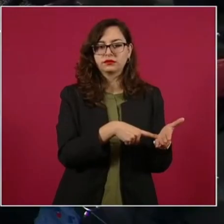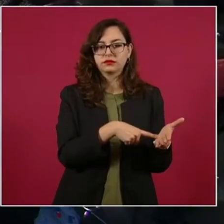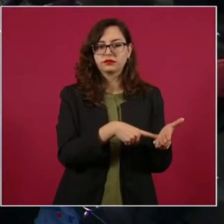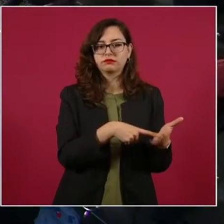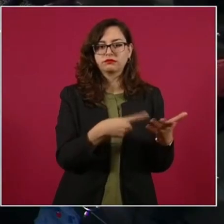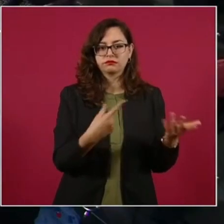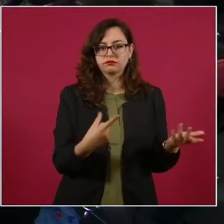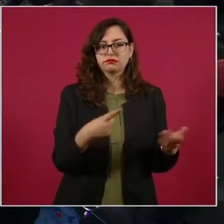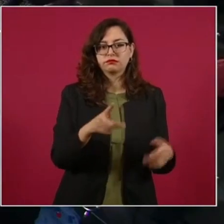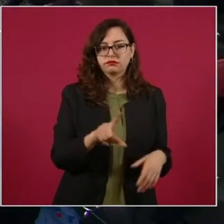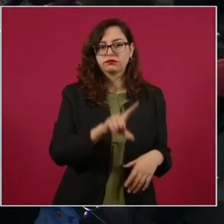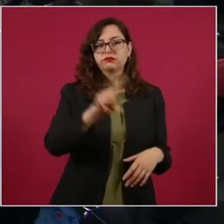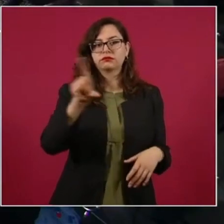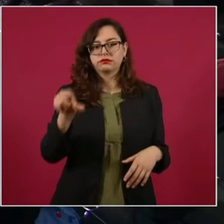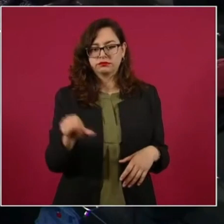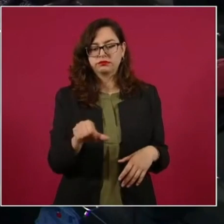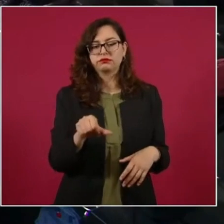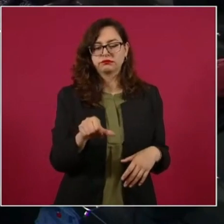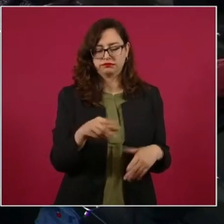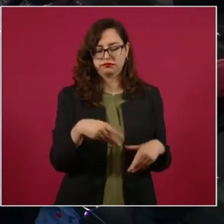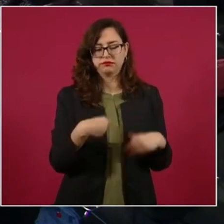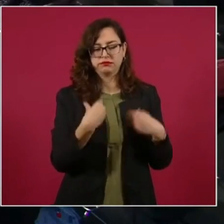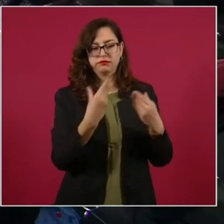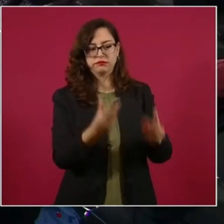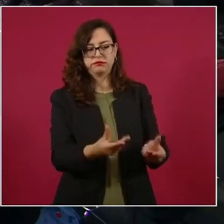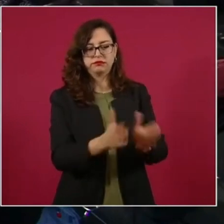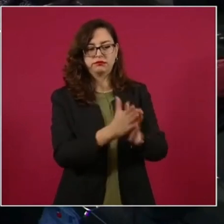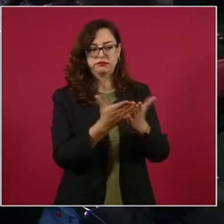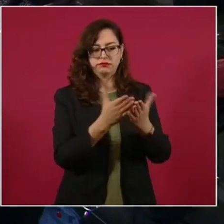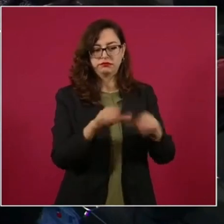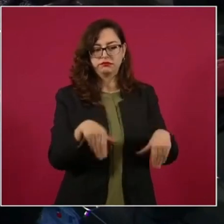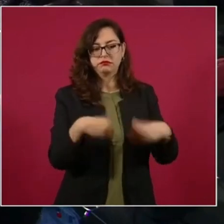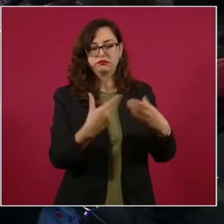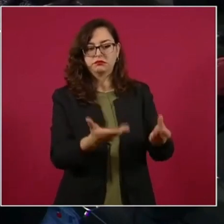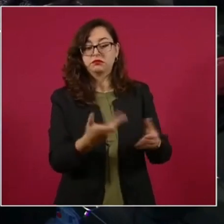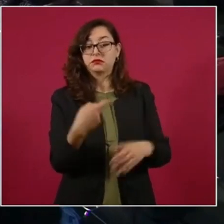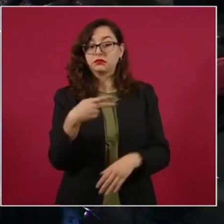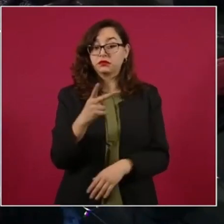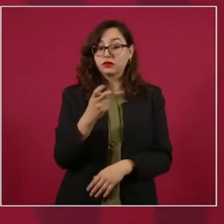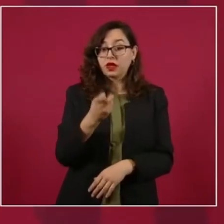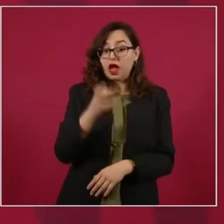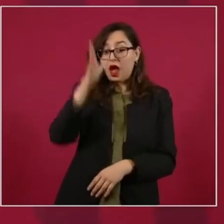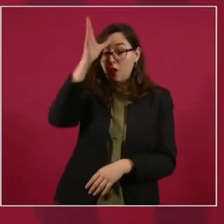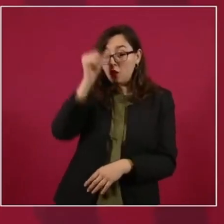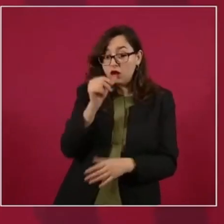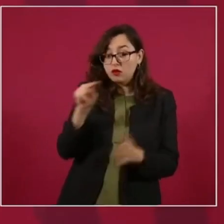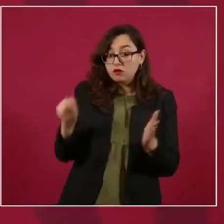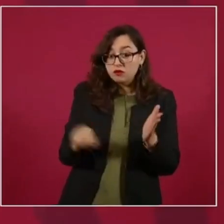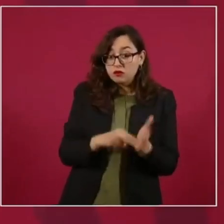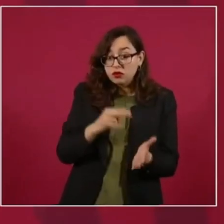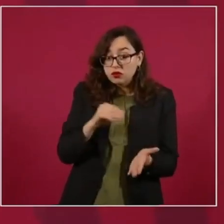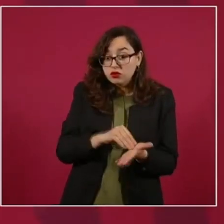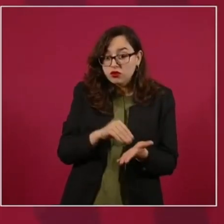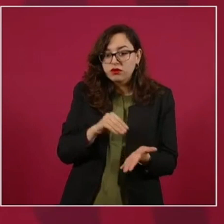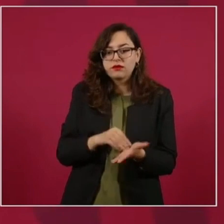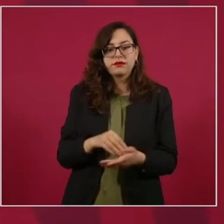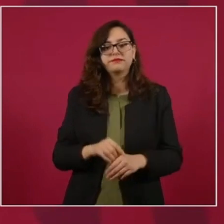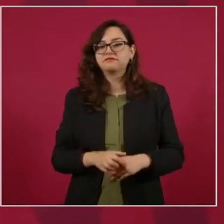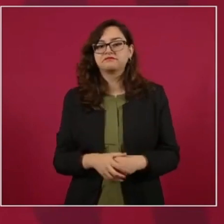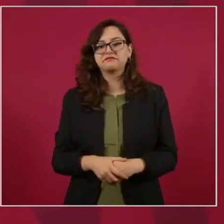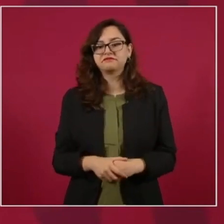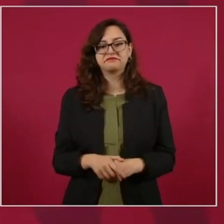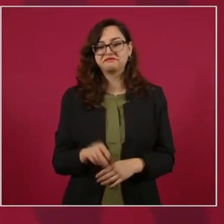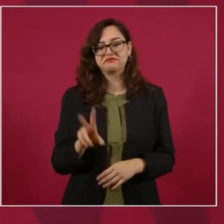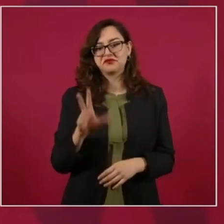te doy la… No creo que esté vigente, porque no se llegó